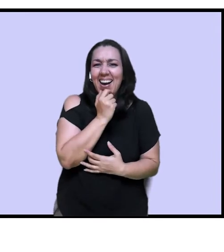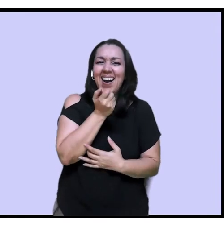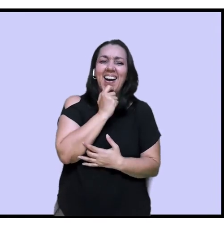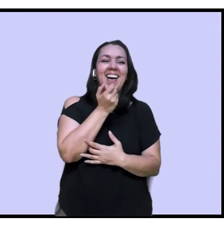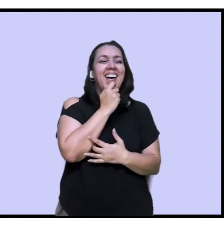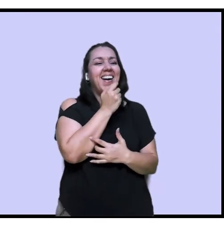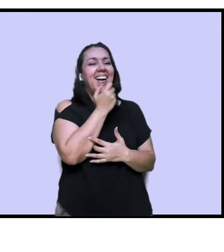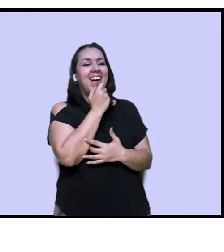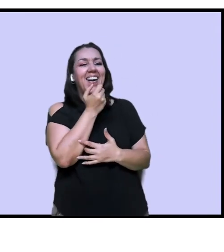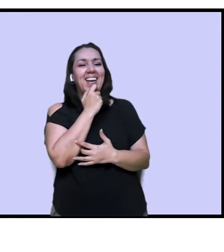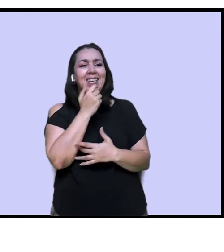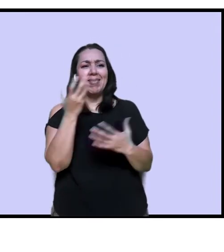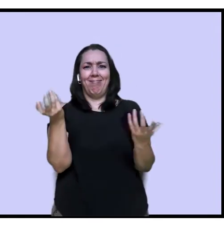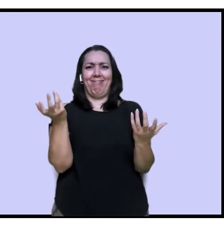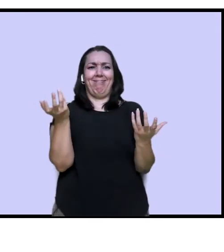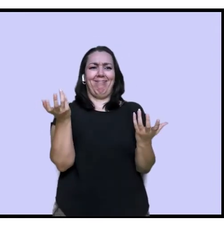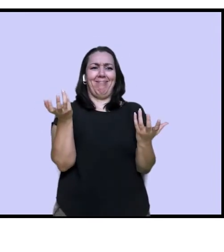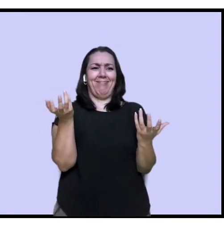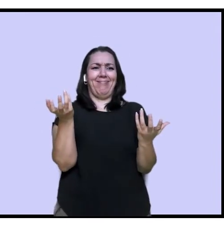¿Qué?